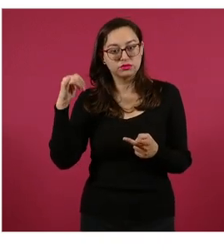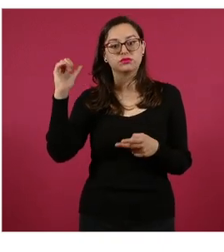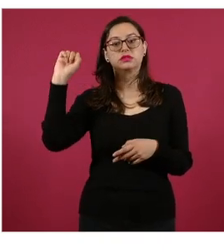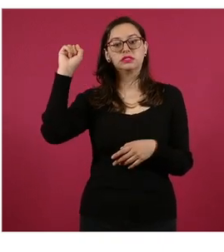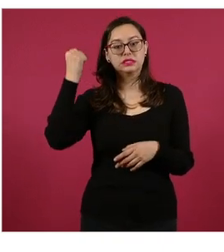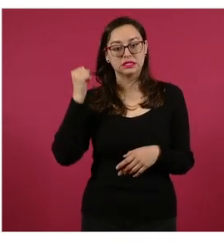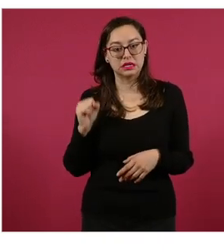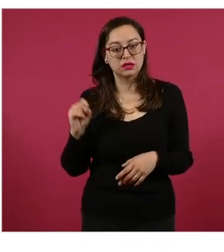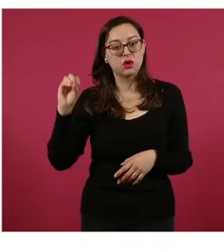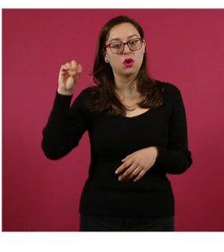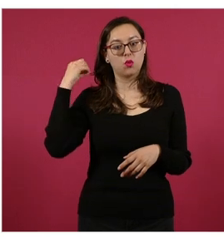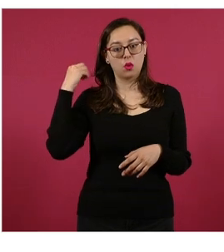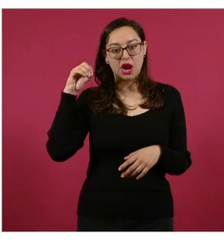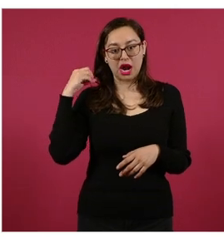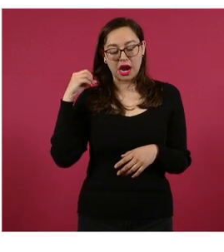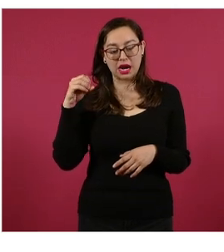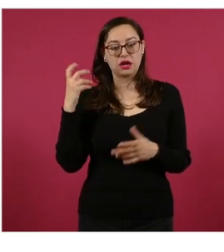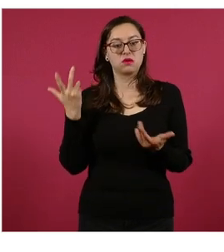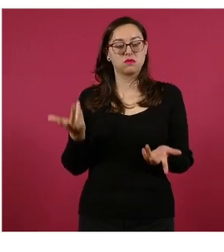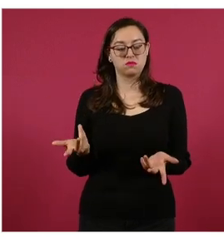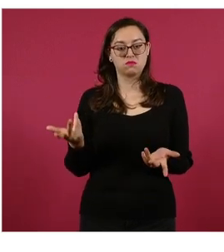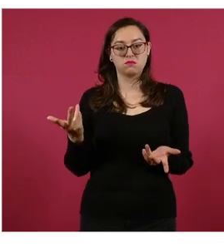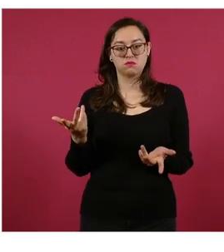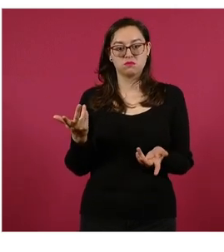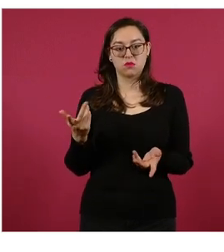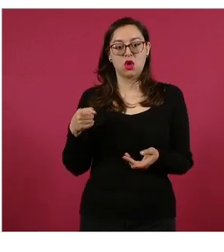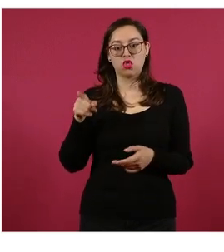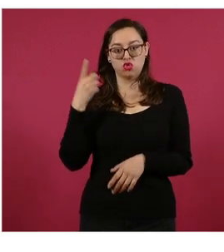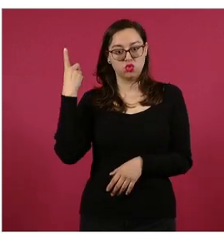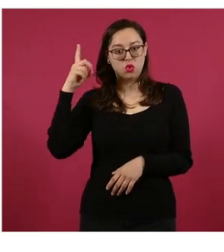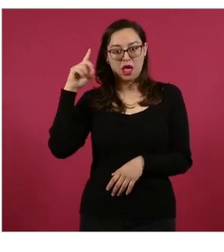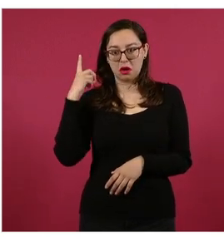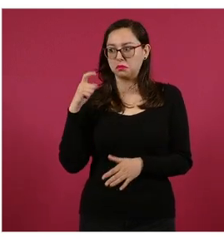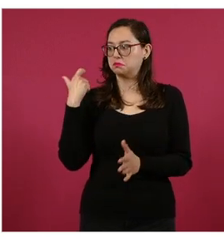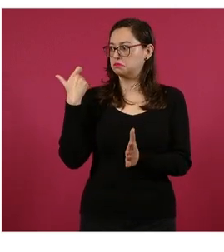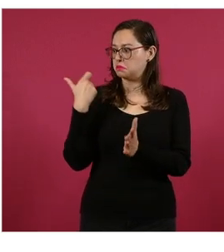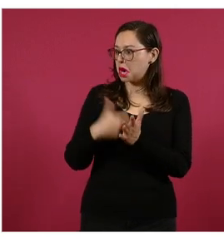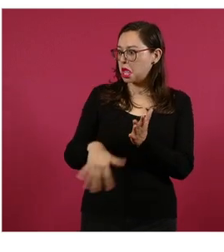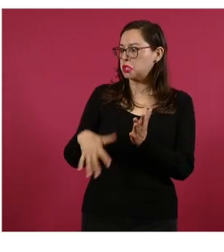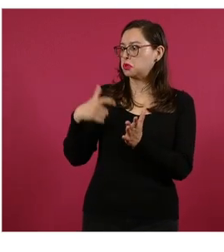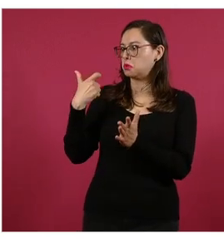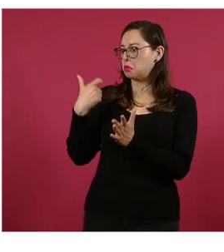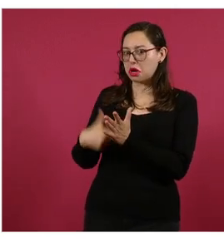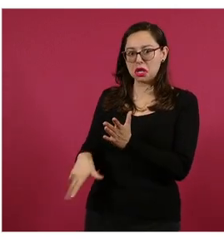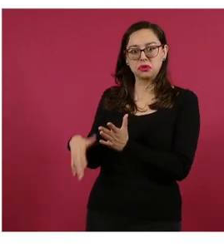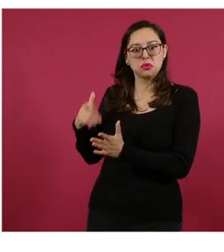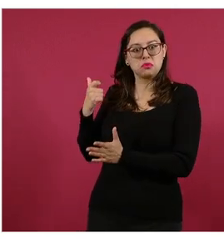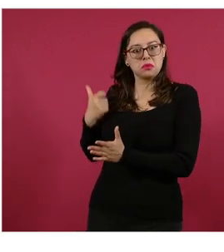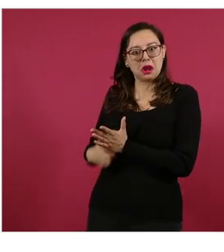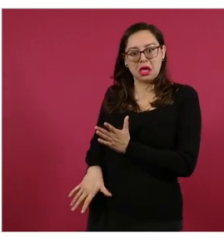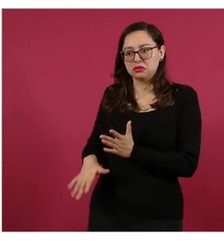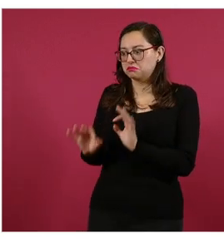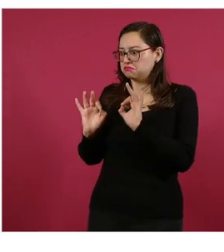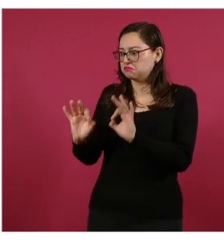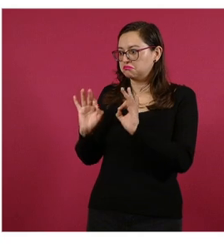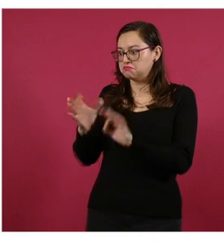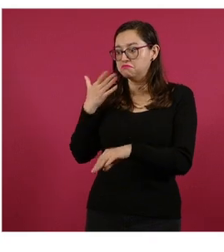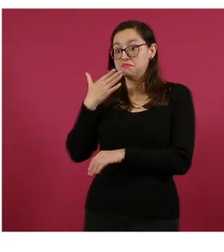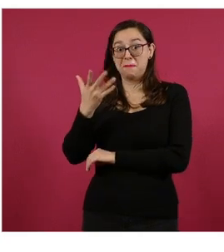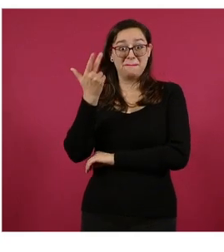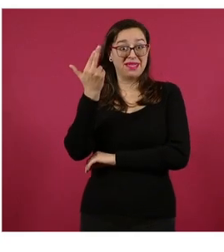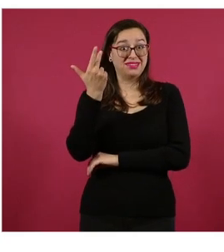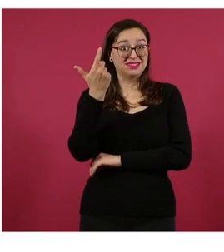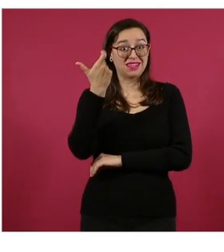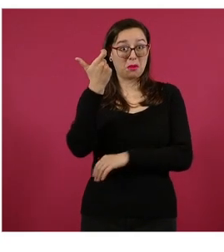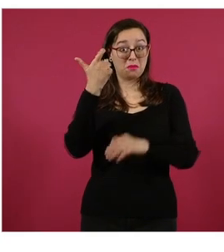Repsol en Oaxaca y Progas en Gómez Palacio allá en Durango, con precios bastante competitivos que están por debajo del